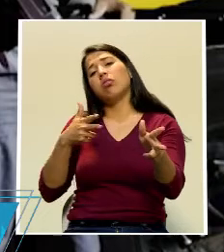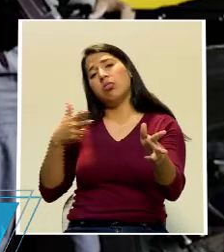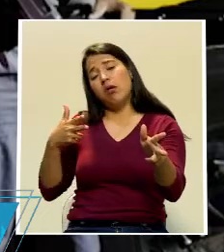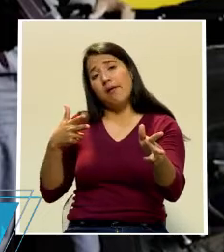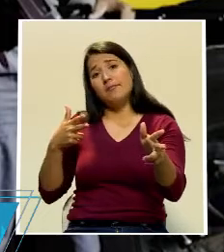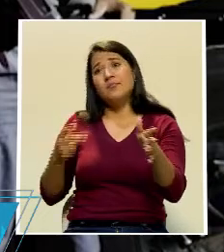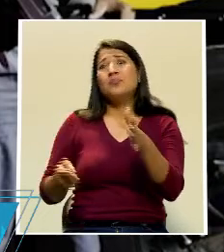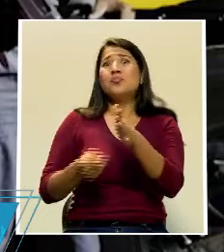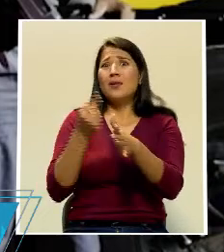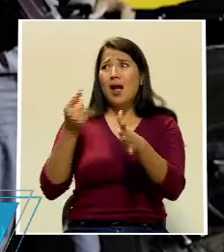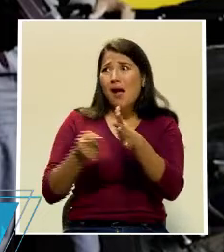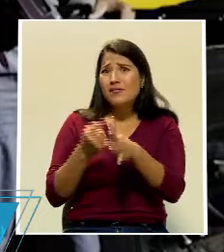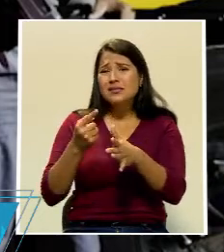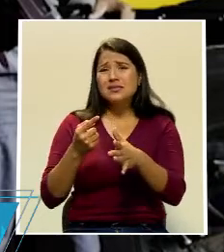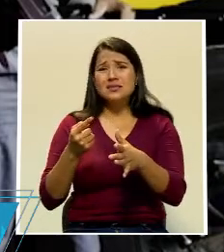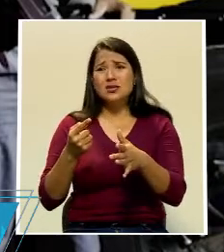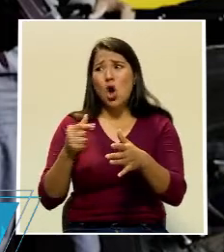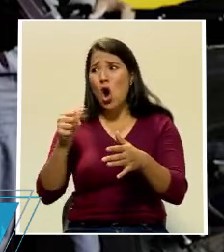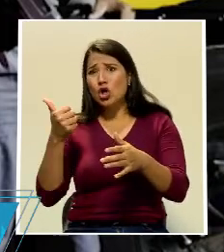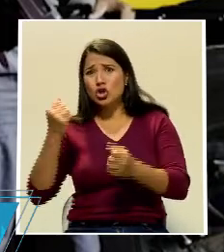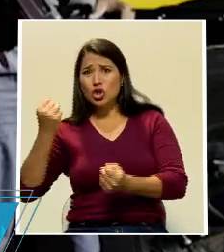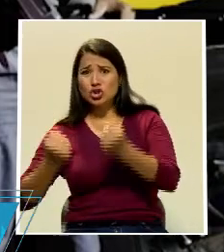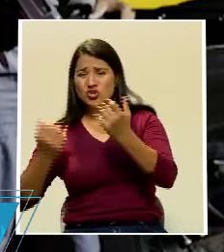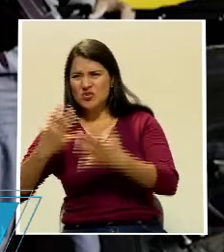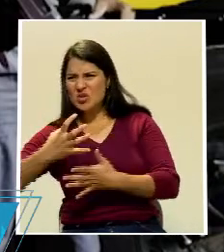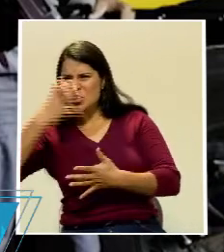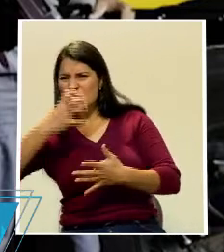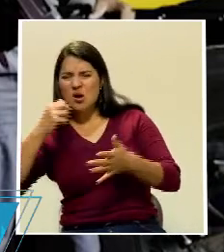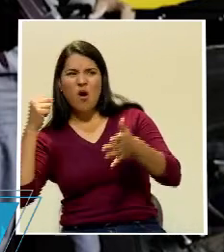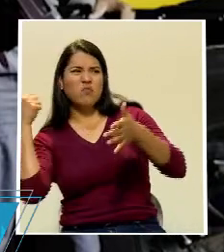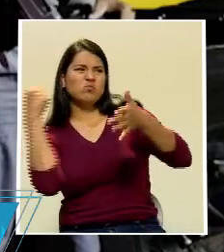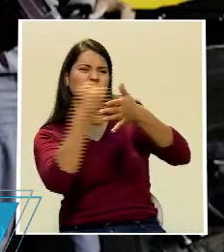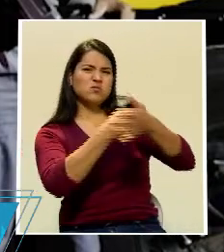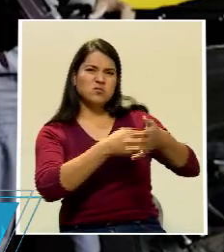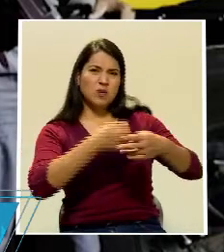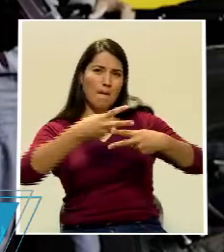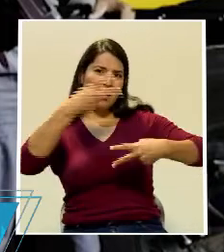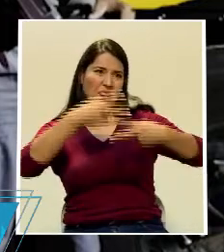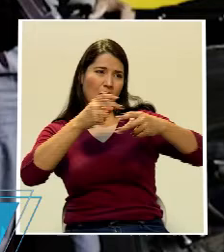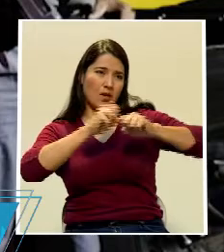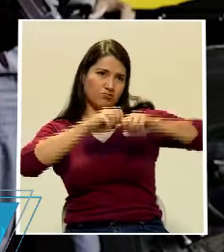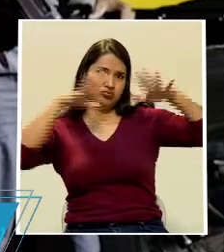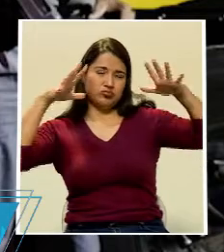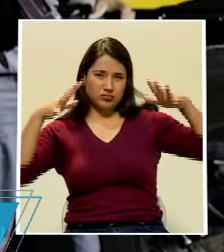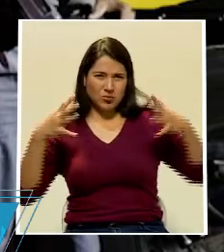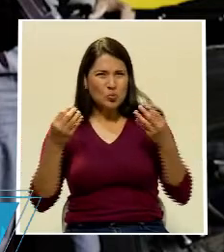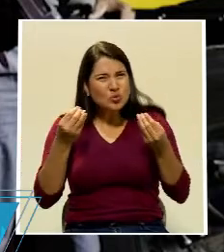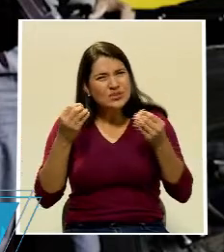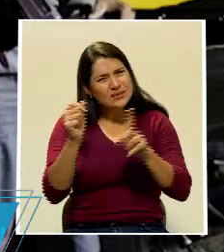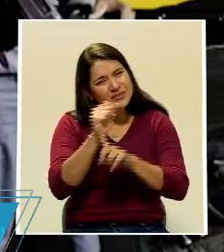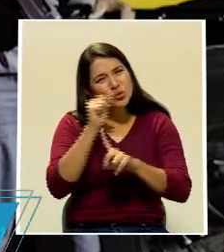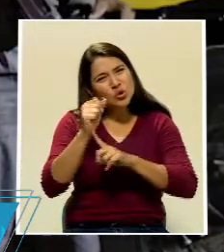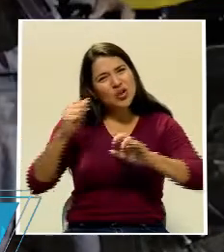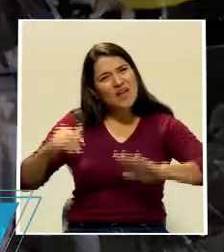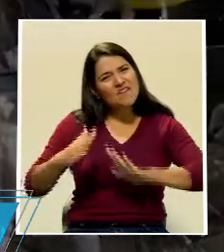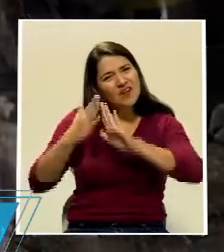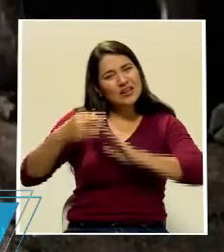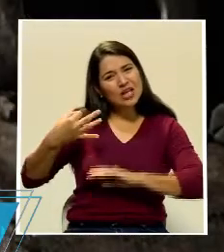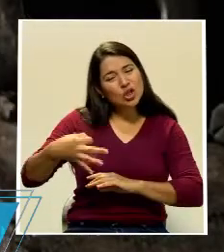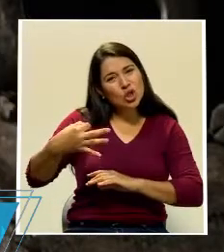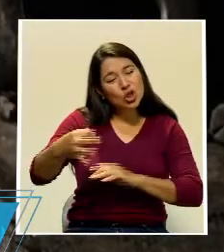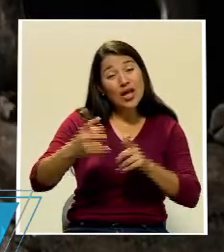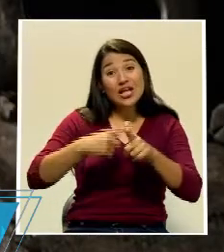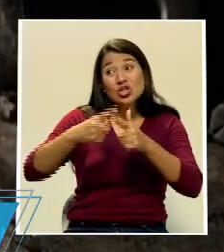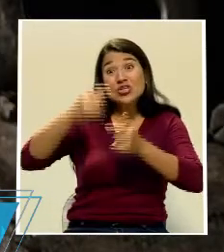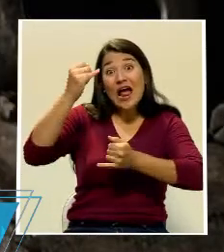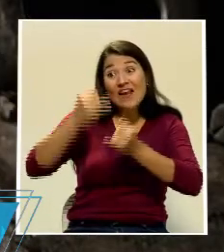que han roto incluso los vidrios del bus. En fin, todo ese tipo de situaciones que suceden, y que al final del día, cuando ellos llegan,